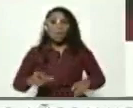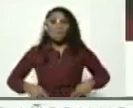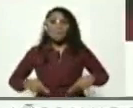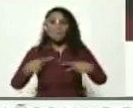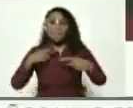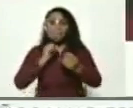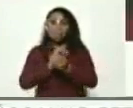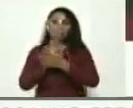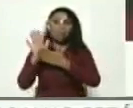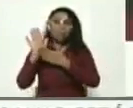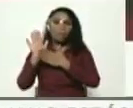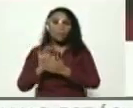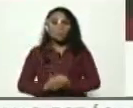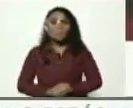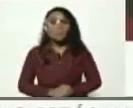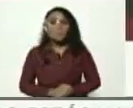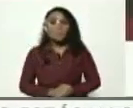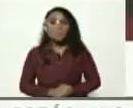eterna.